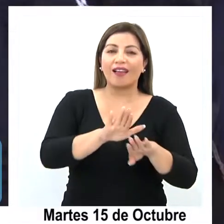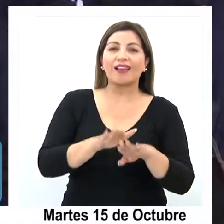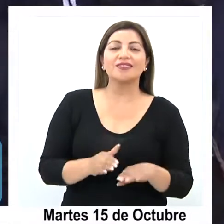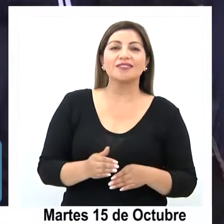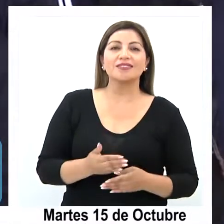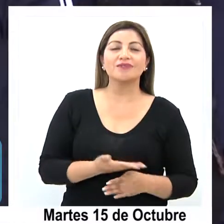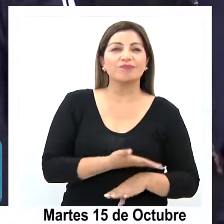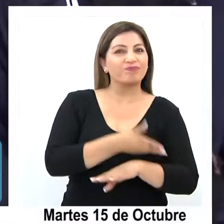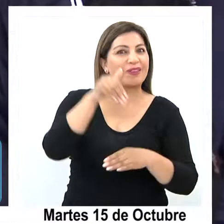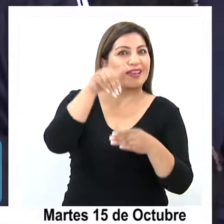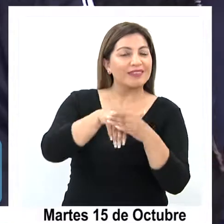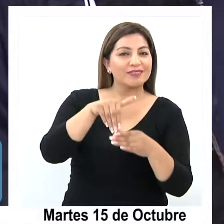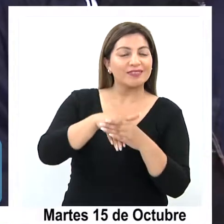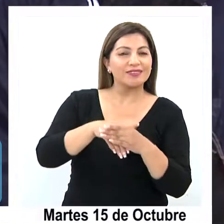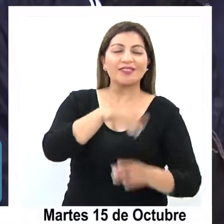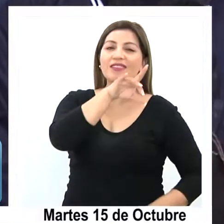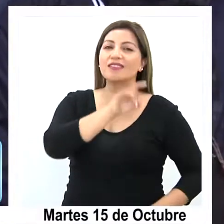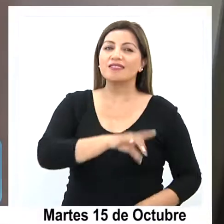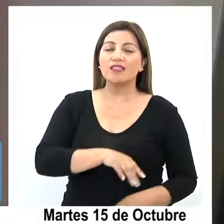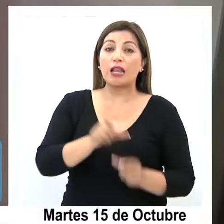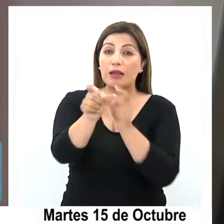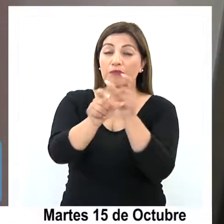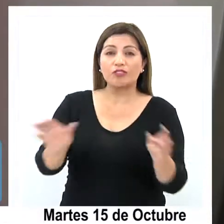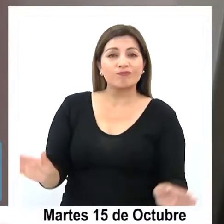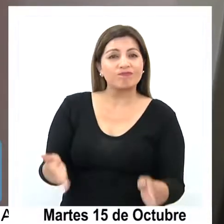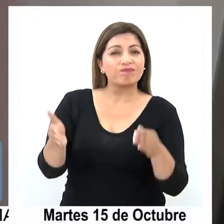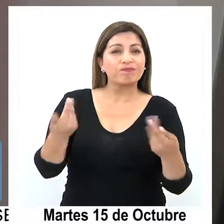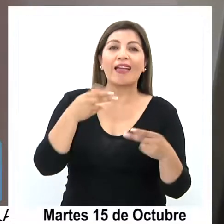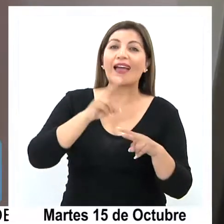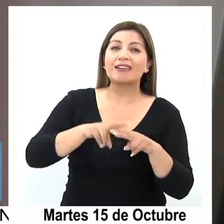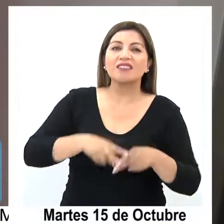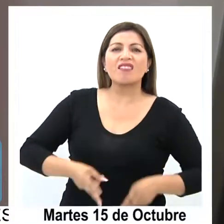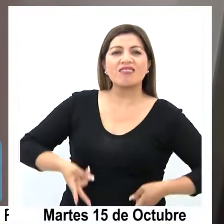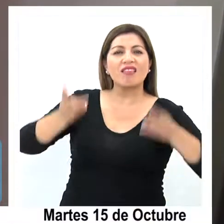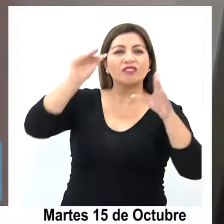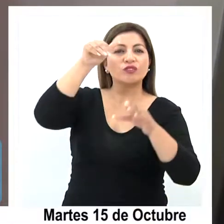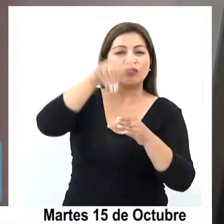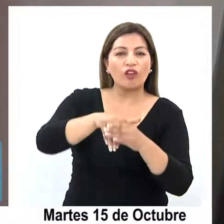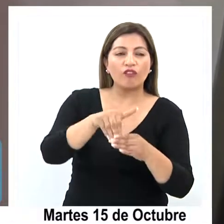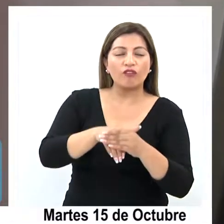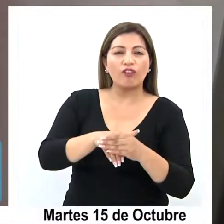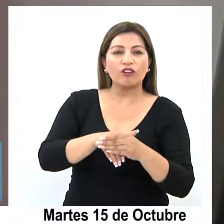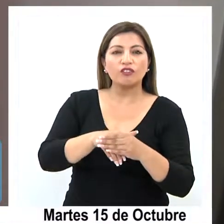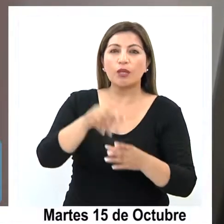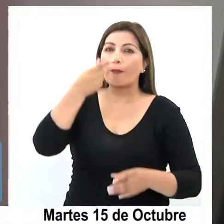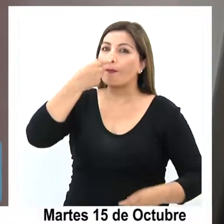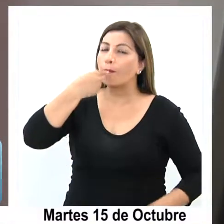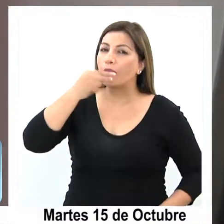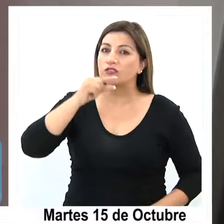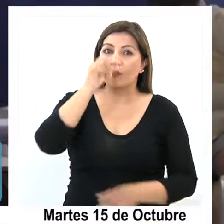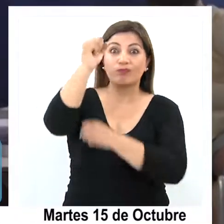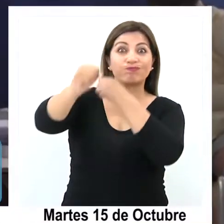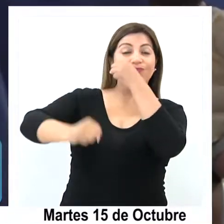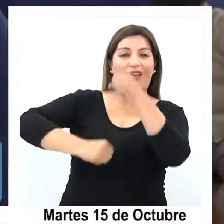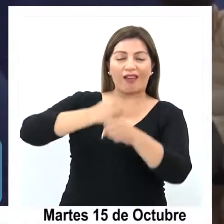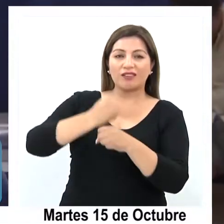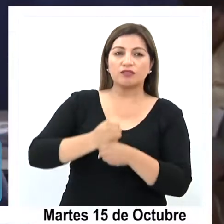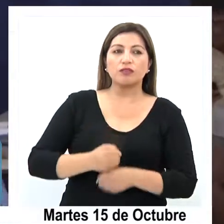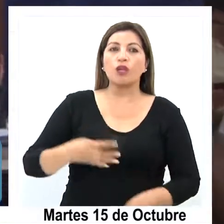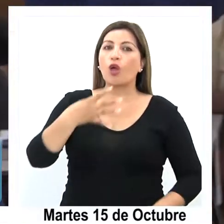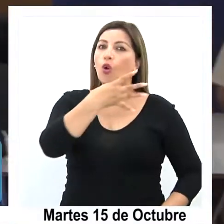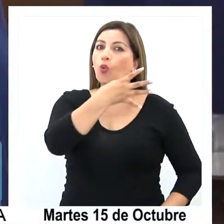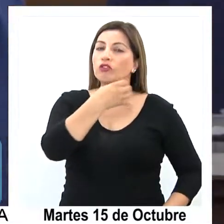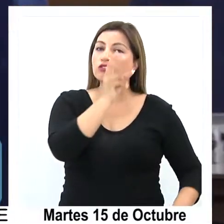Servicio Electoral de Chile para motivar a la población a ejercer el derecho al voto en las elecciones del próximo año. De los